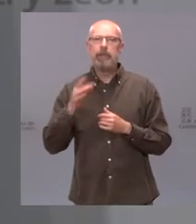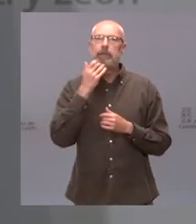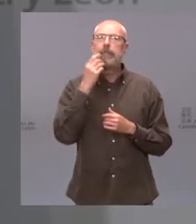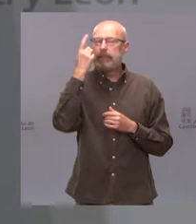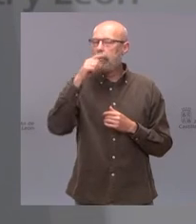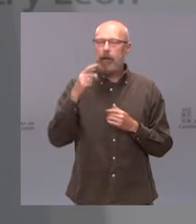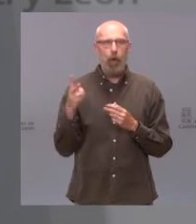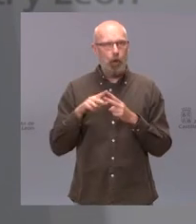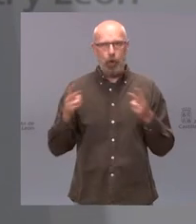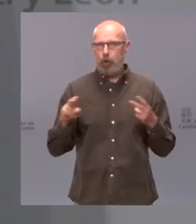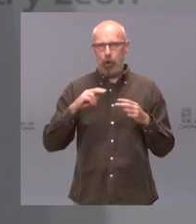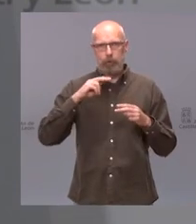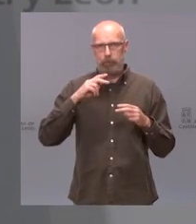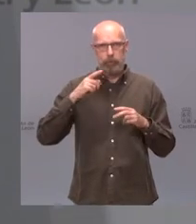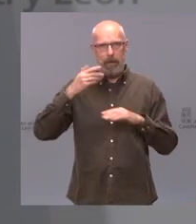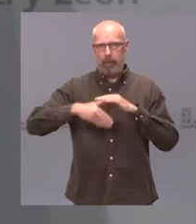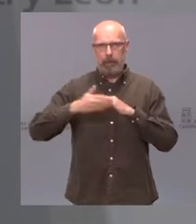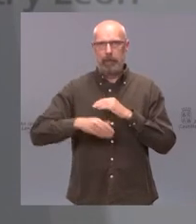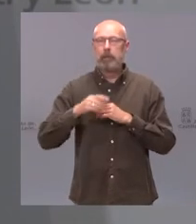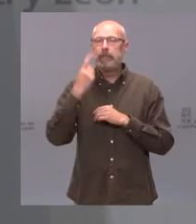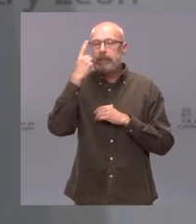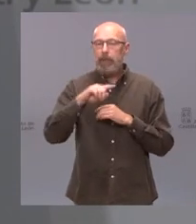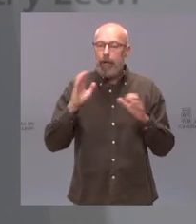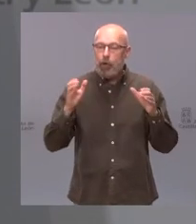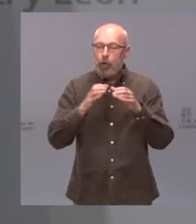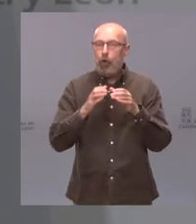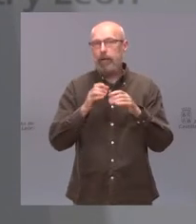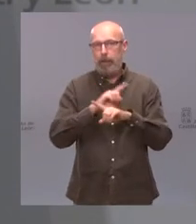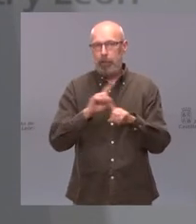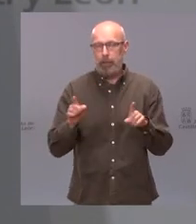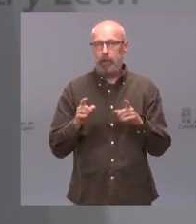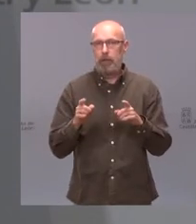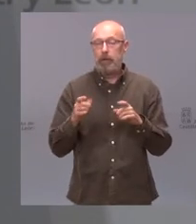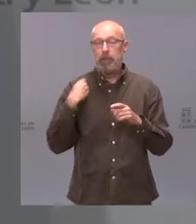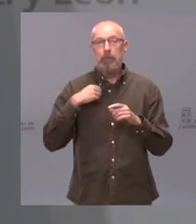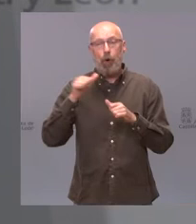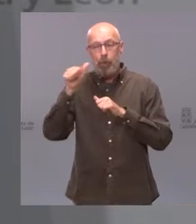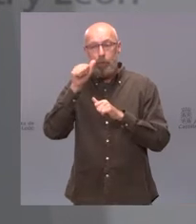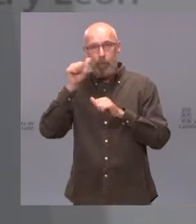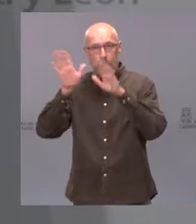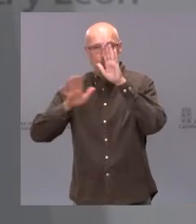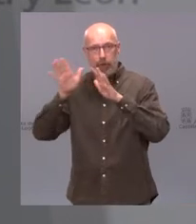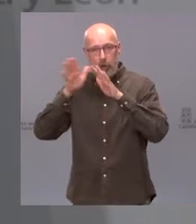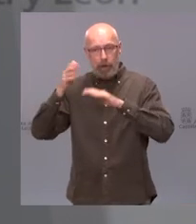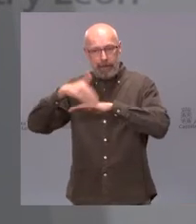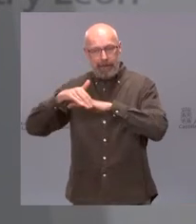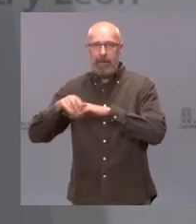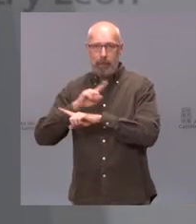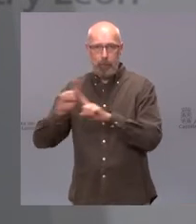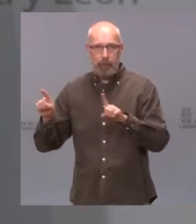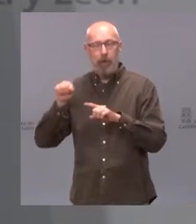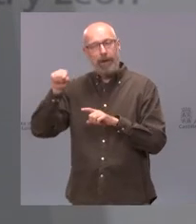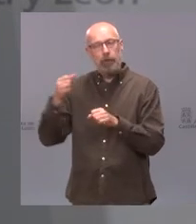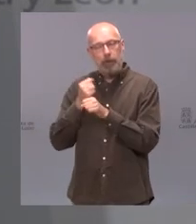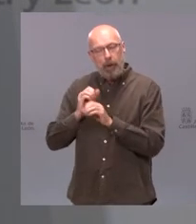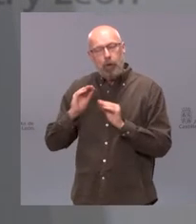Los botellones están prohibidos y es labor de los ayuntamientos, de las policías municipales